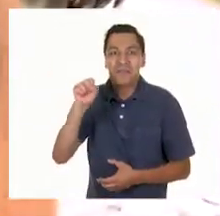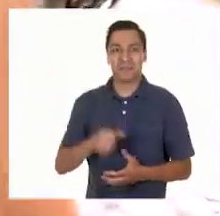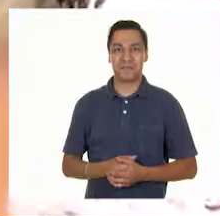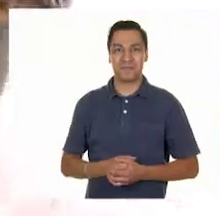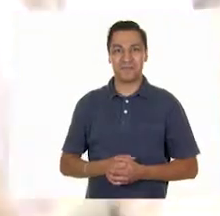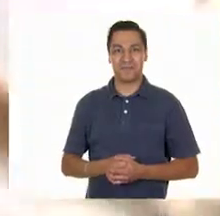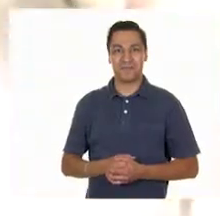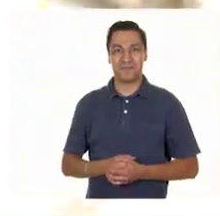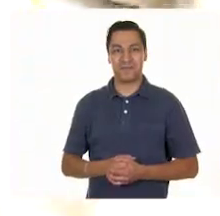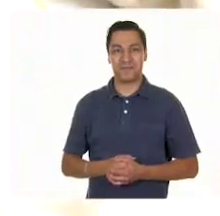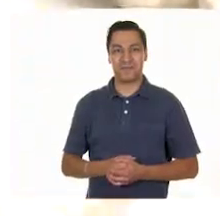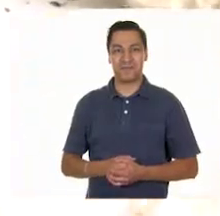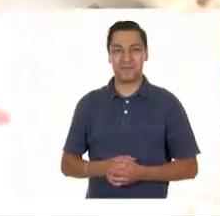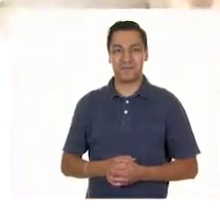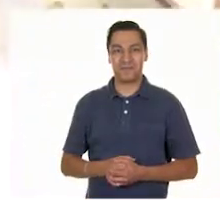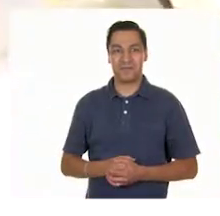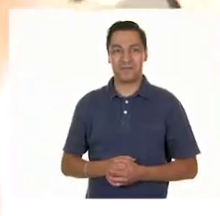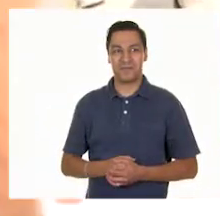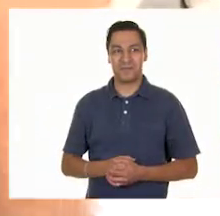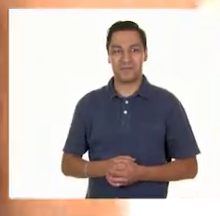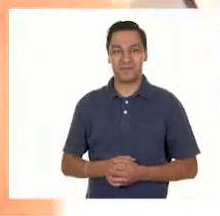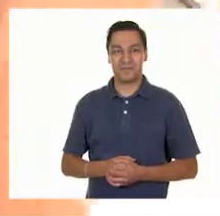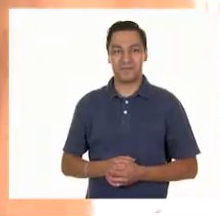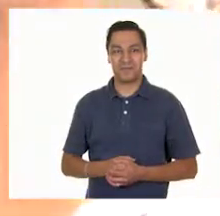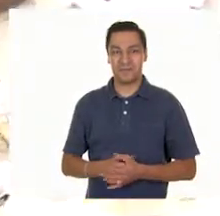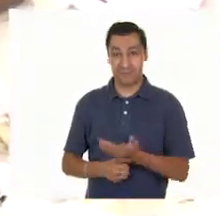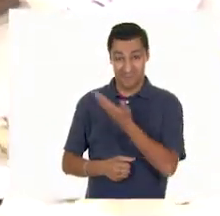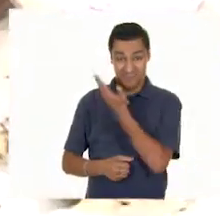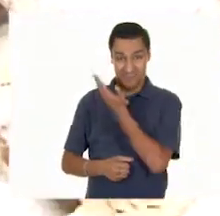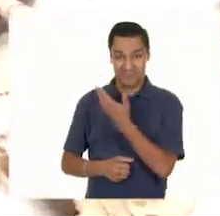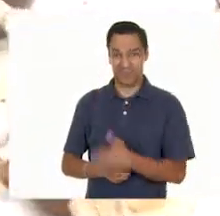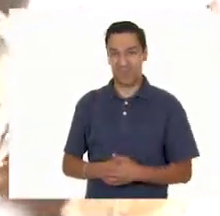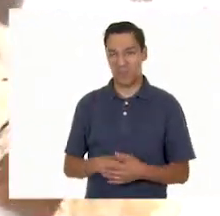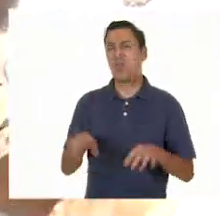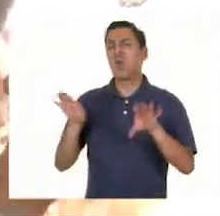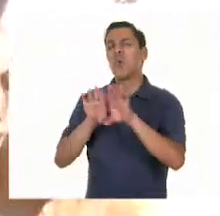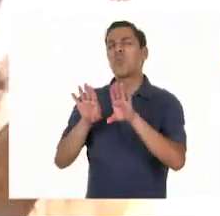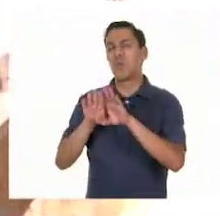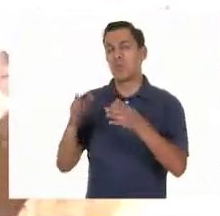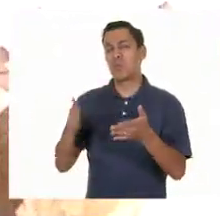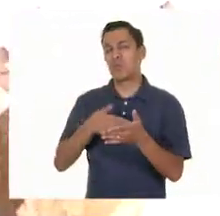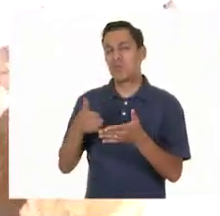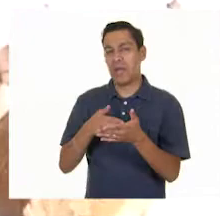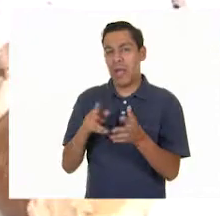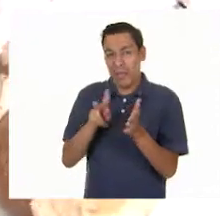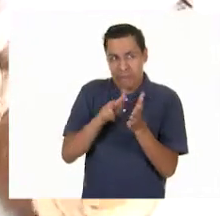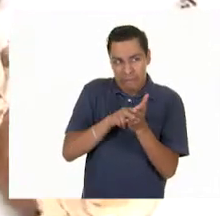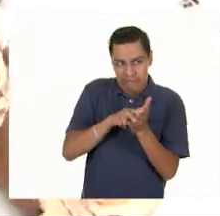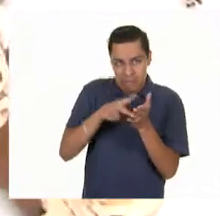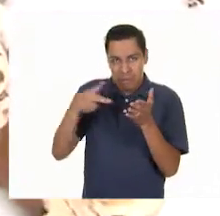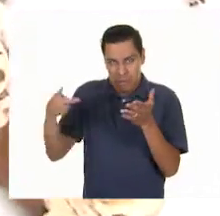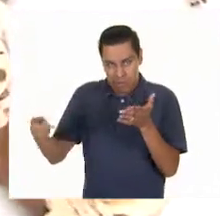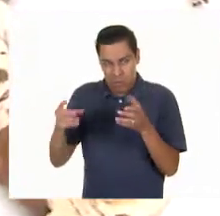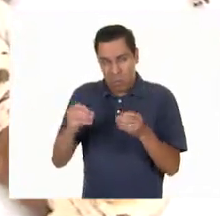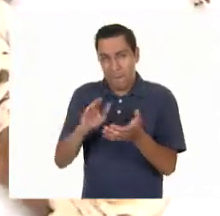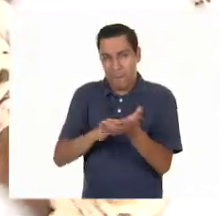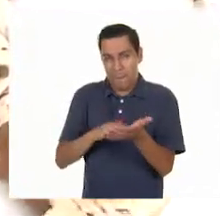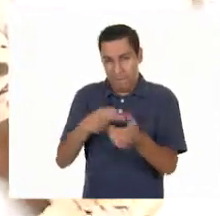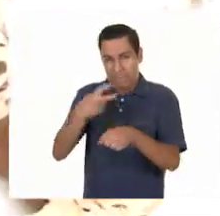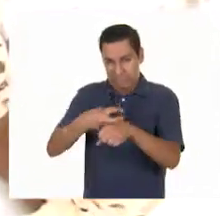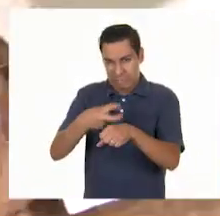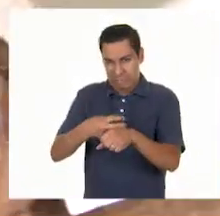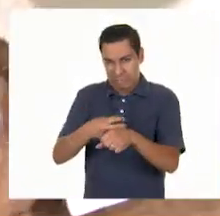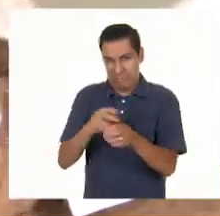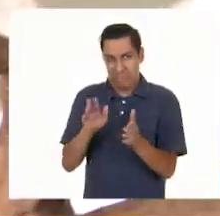o no bueno el primer proceso es el periódico con papel periódico